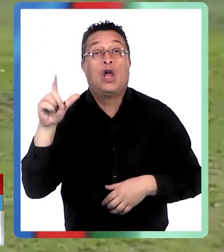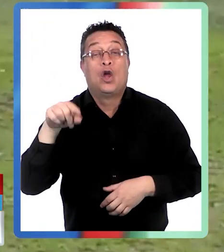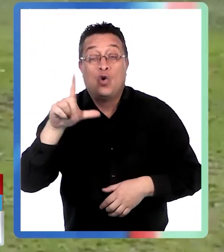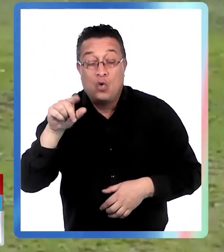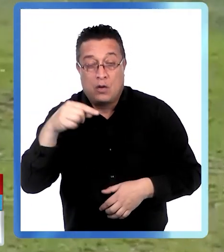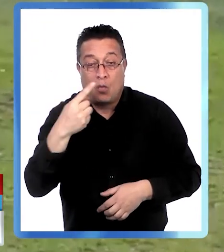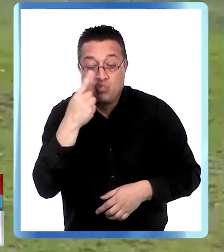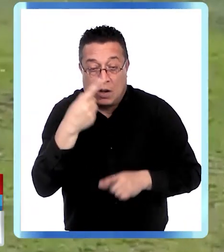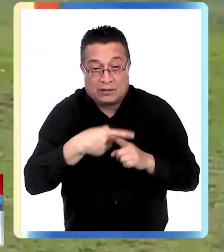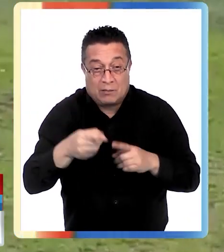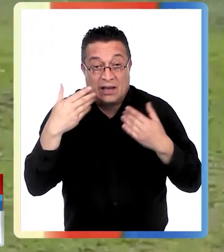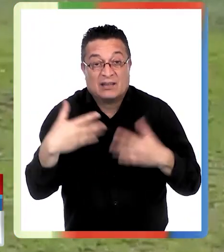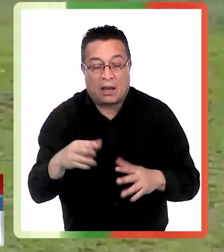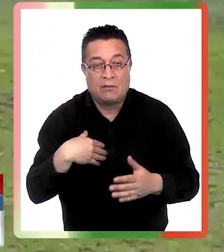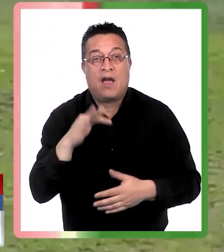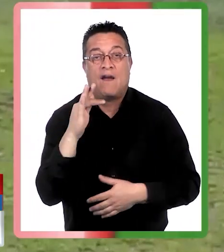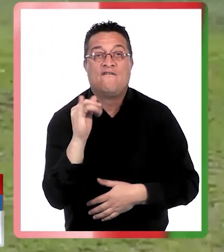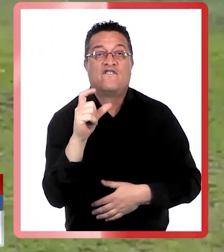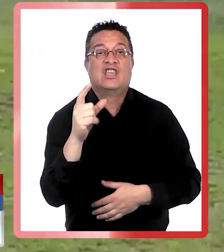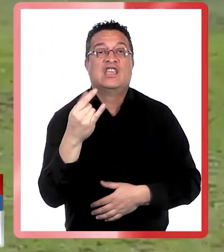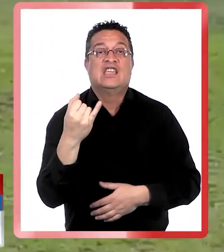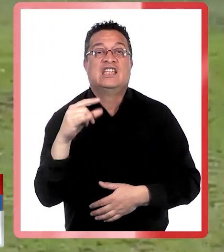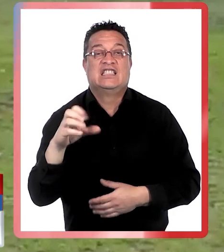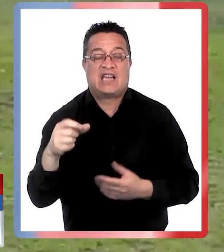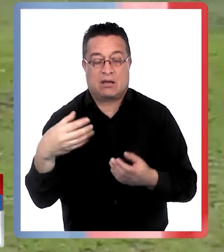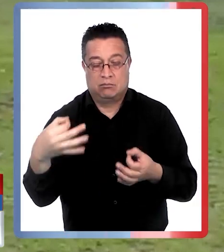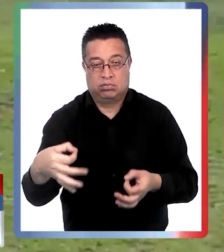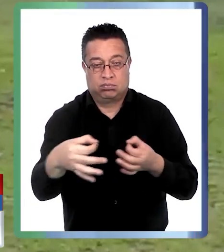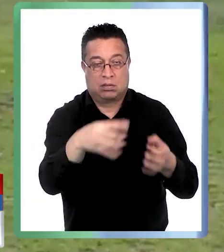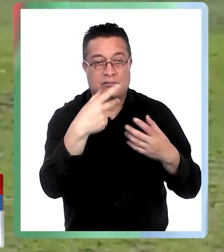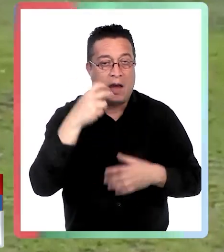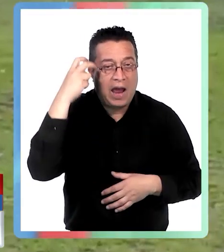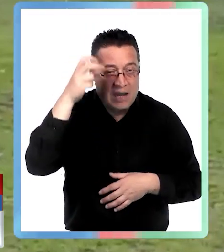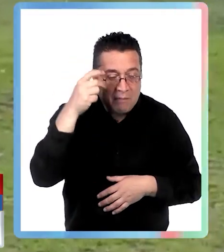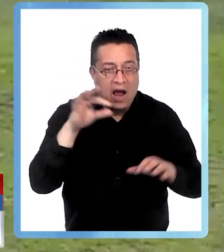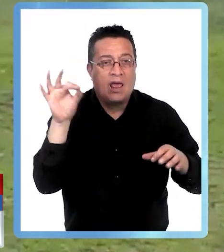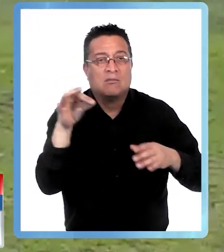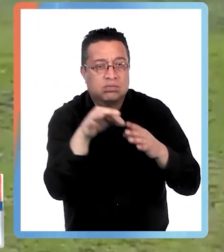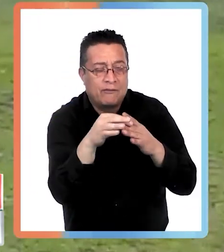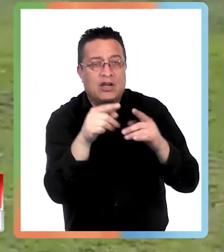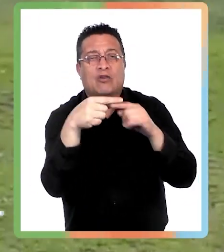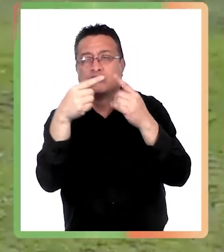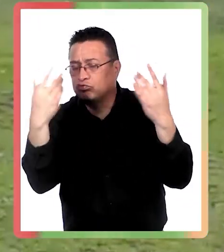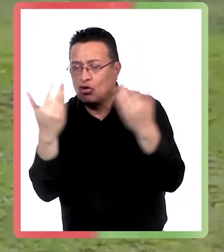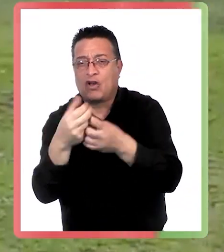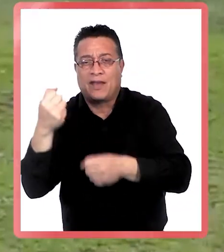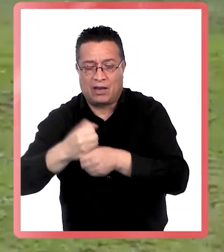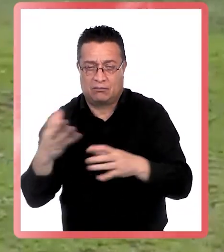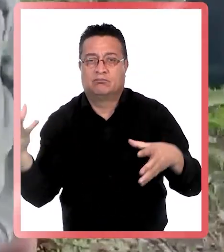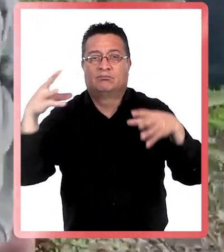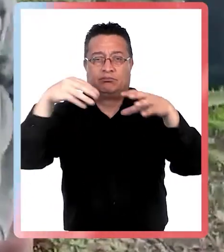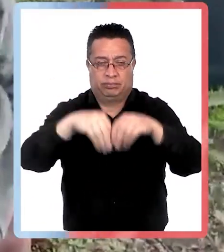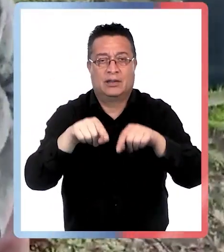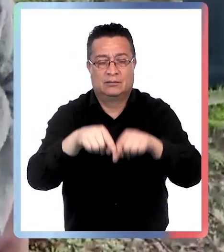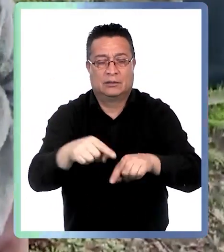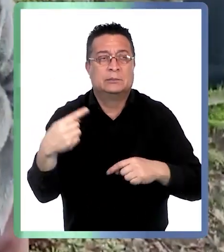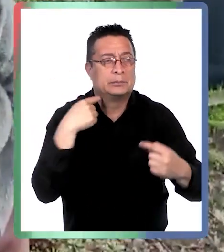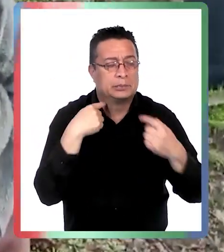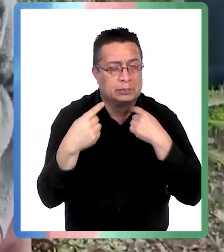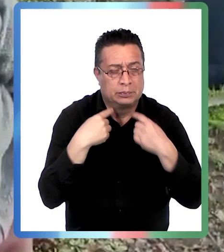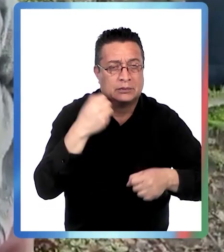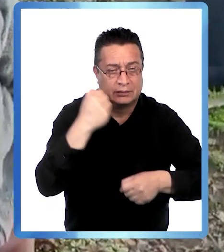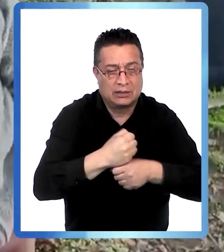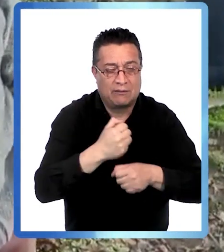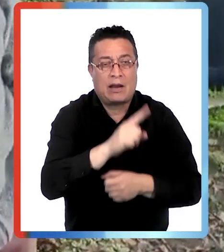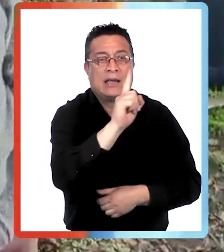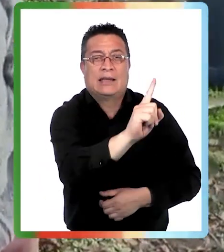una semana ya estamos comenzando a pasar la ficha de afectación c agropecuaria Qué significa eso que nos sirve esta ficha para levantar el nivel de afectación